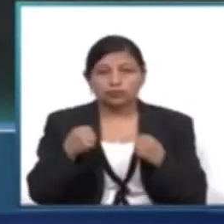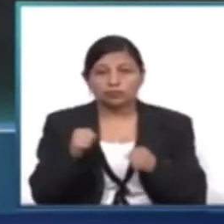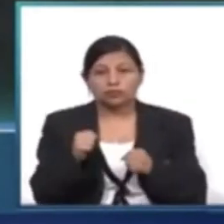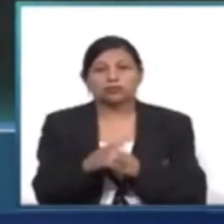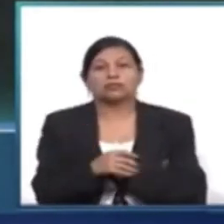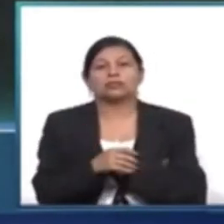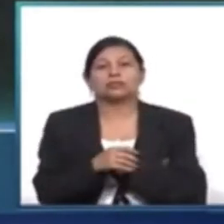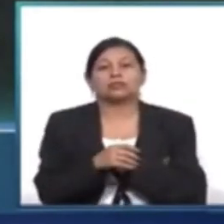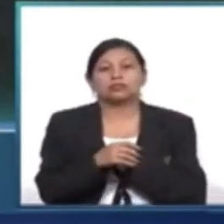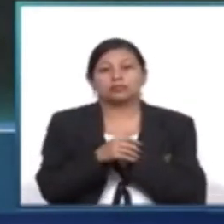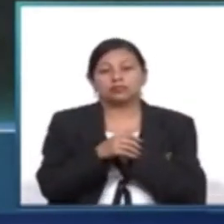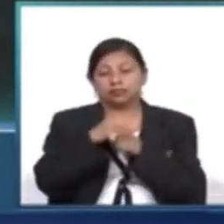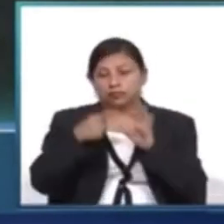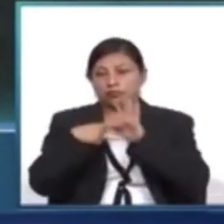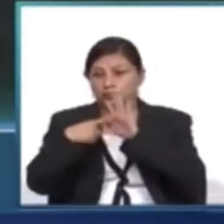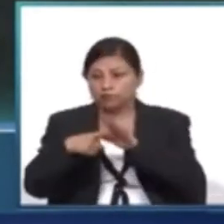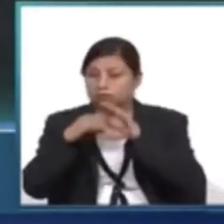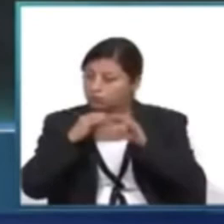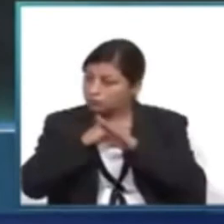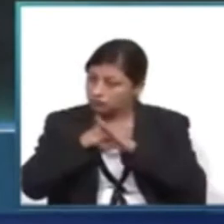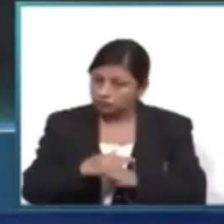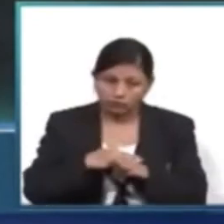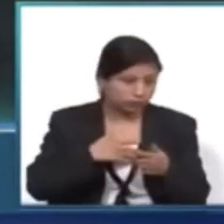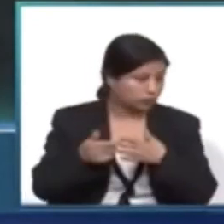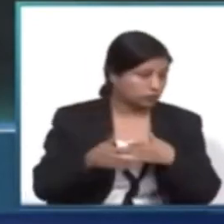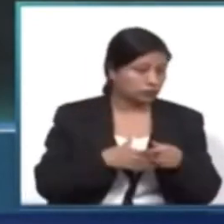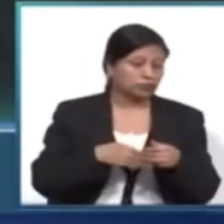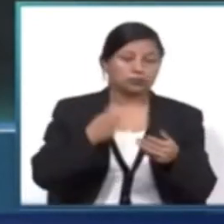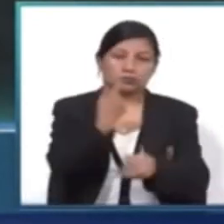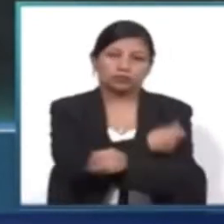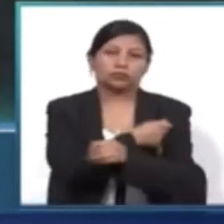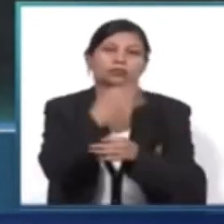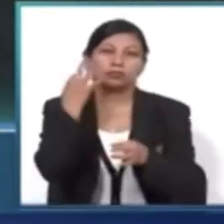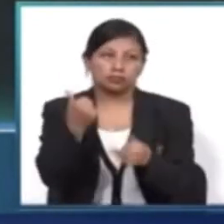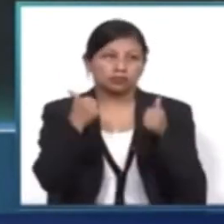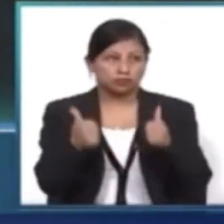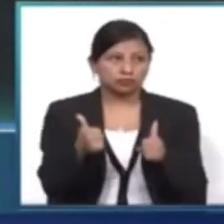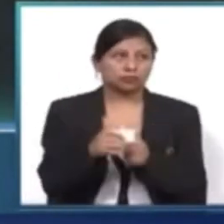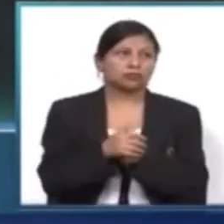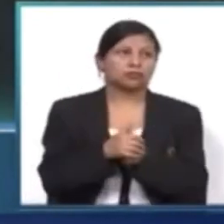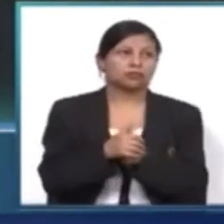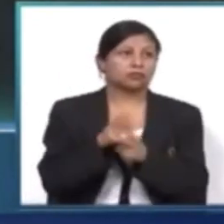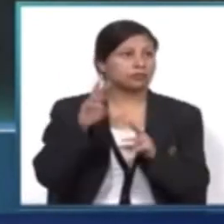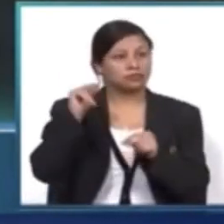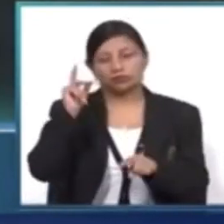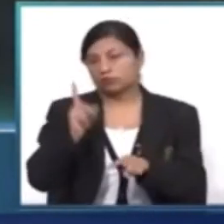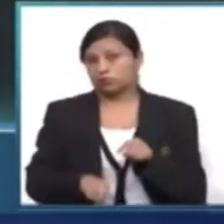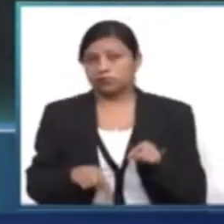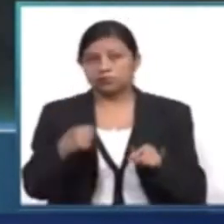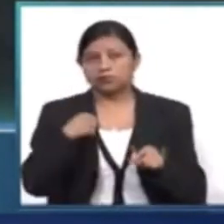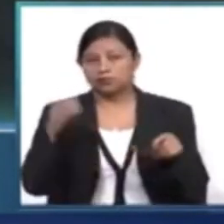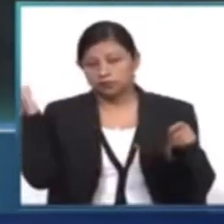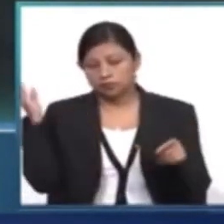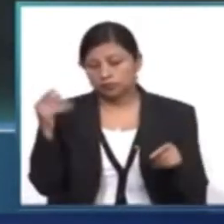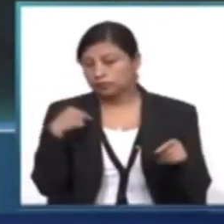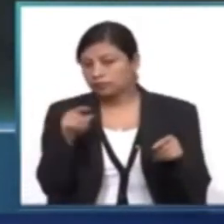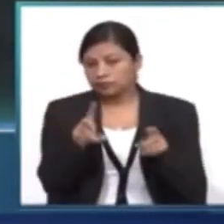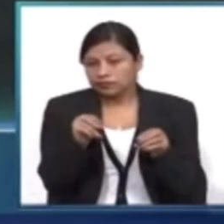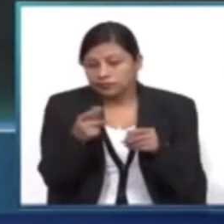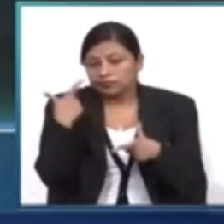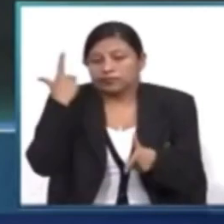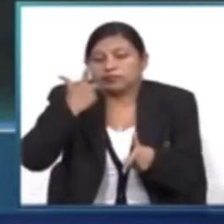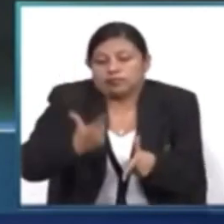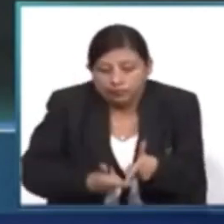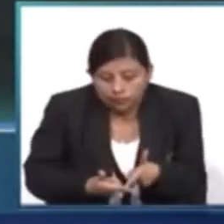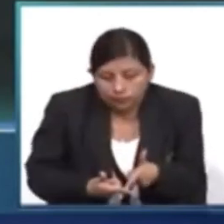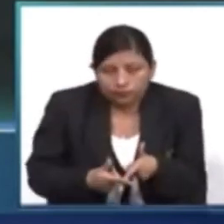con estas productoras podamos asegurar cualquier vacuna que se elija que sea la correcta. Pero si no tenemos esa capacidad, nuestro limitante más grande